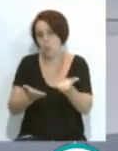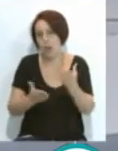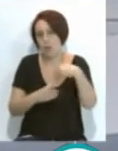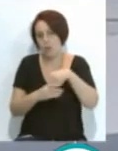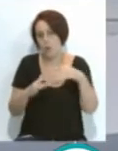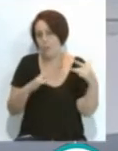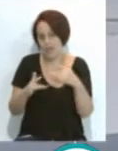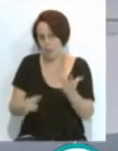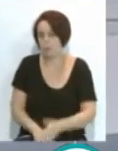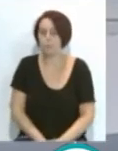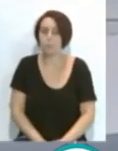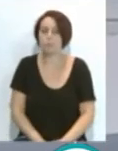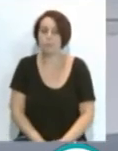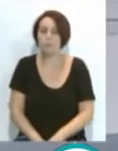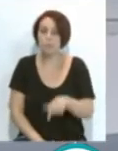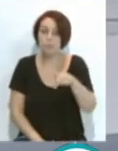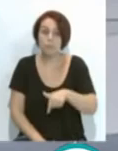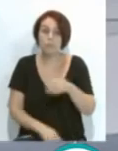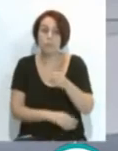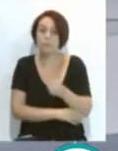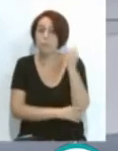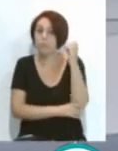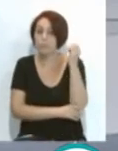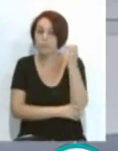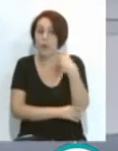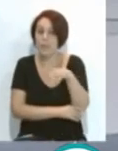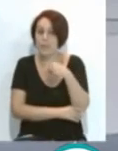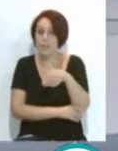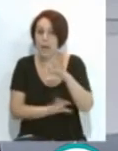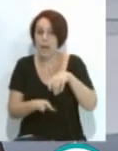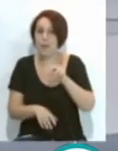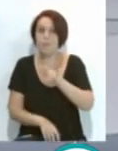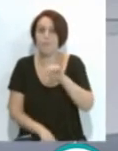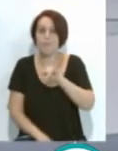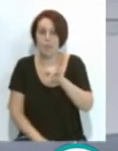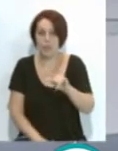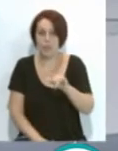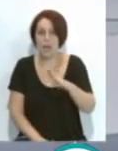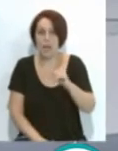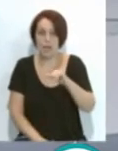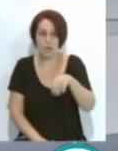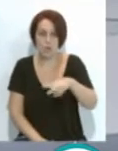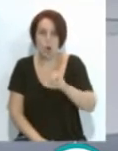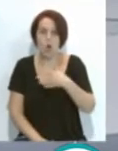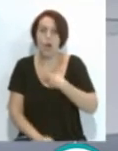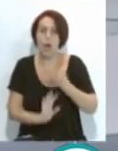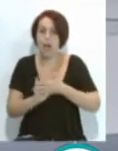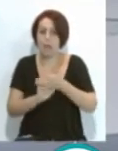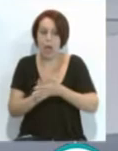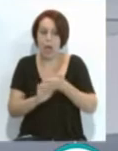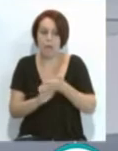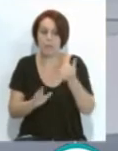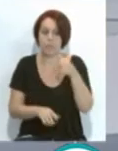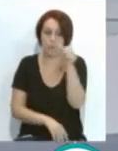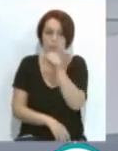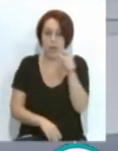partidos de fútbol. Y bueno, hoy teníamos la comparecencia del presidente del Cádiz, Manuel Vizcaíno, para hablar de todo lo que se había llevado a cabo en este